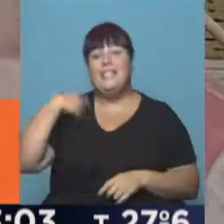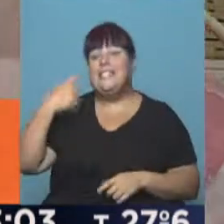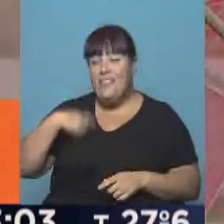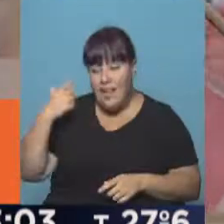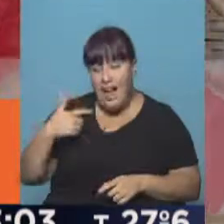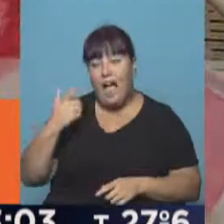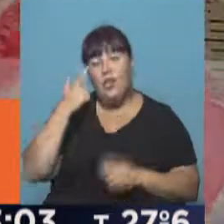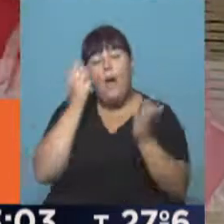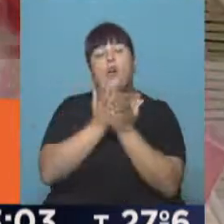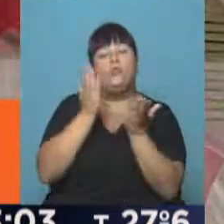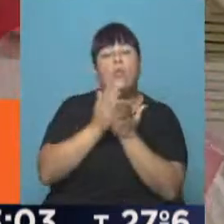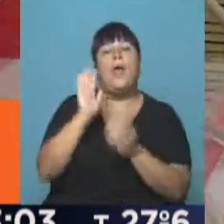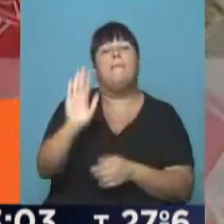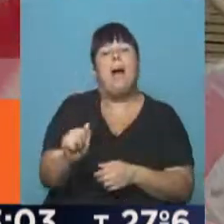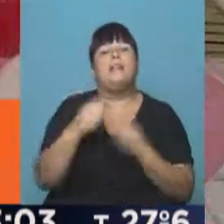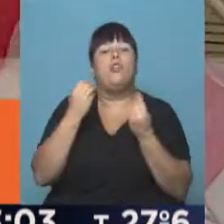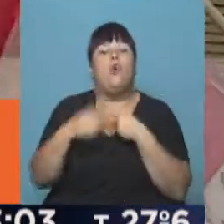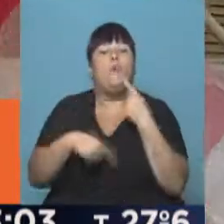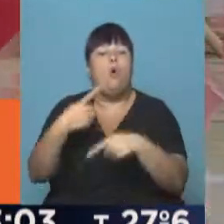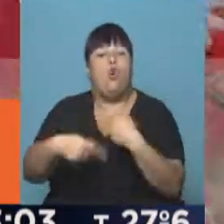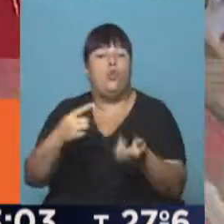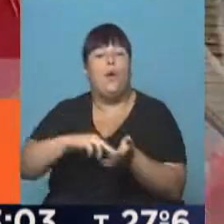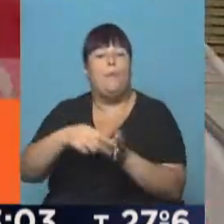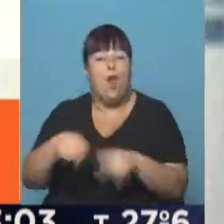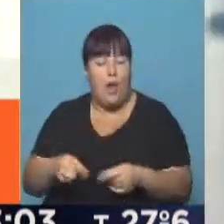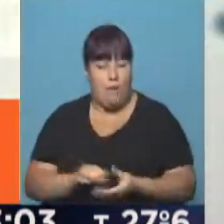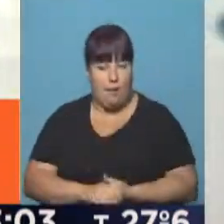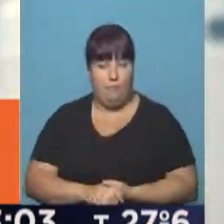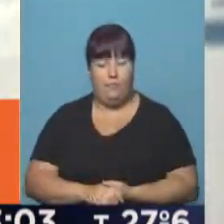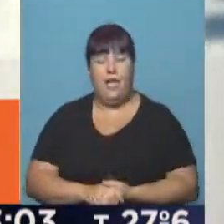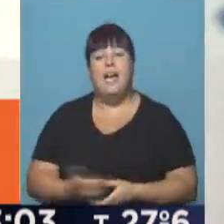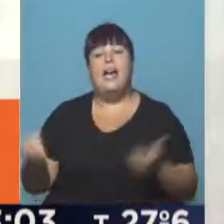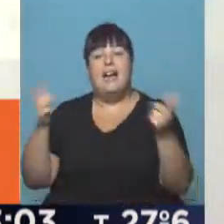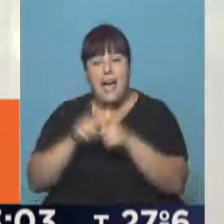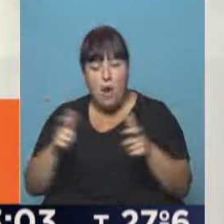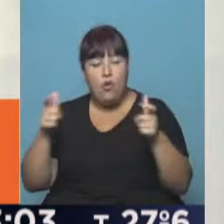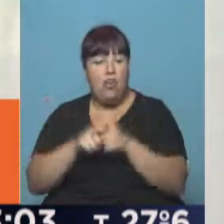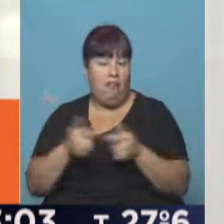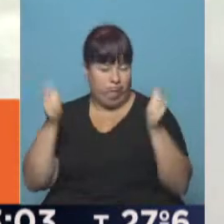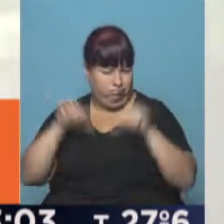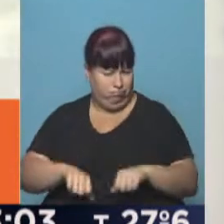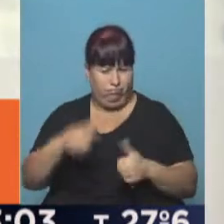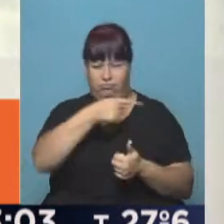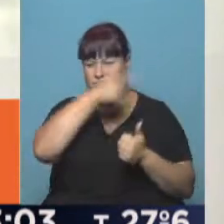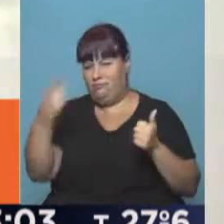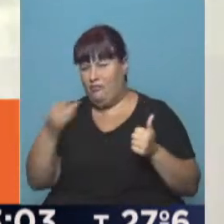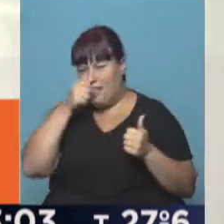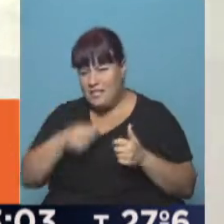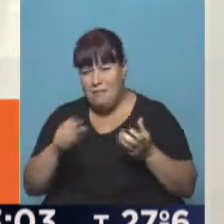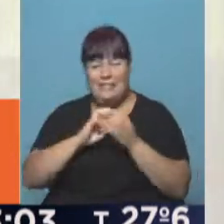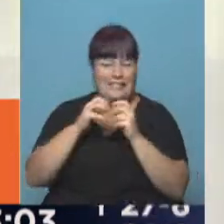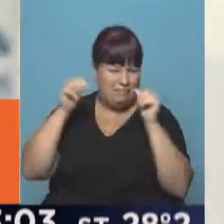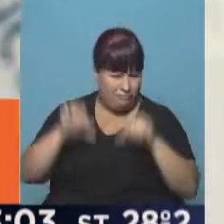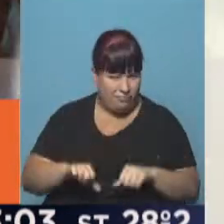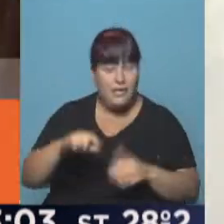gremios evaluarán el martes cómo sigue el conflicto. Con reuniones infructíferas durante todo el fin de semana,